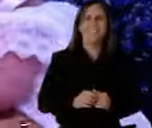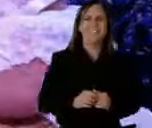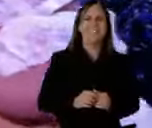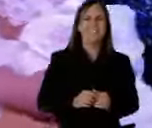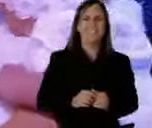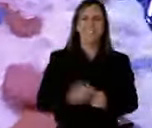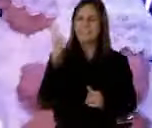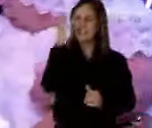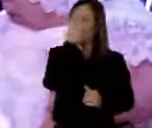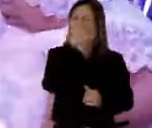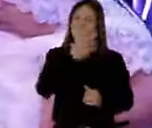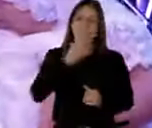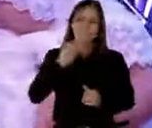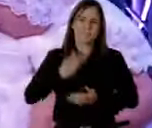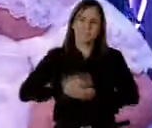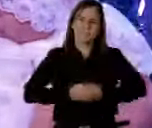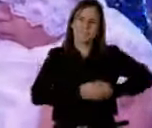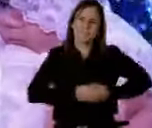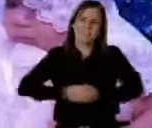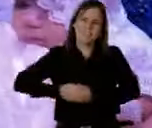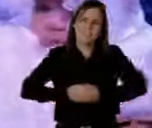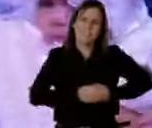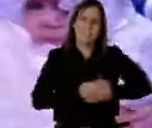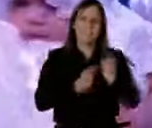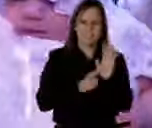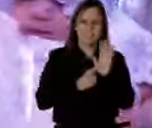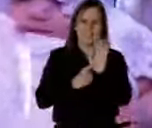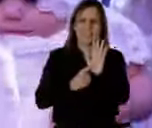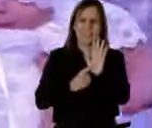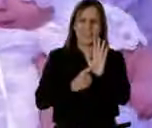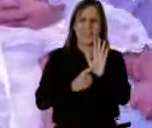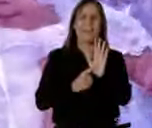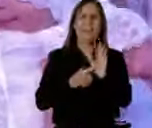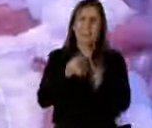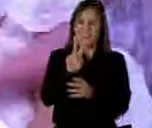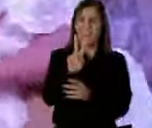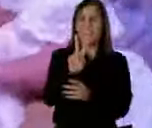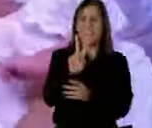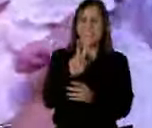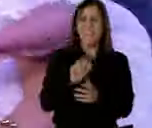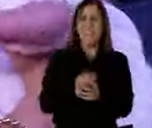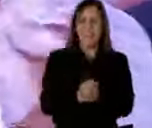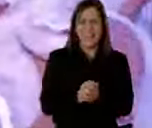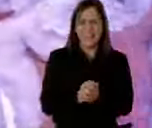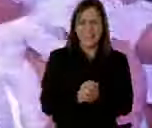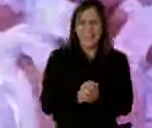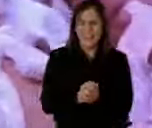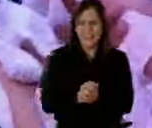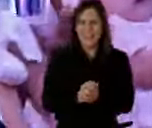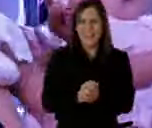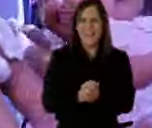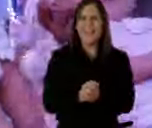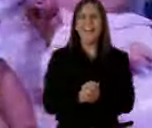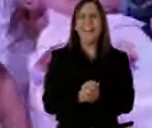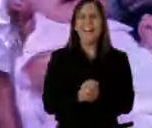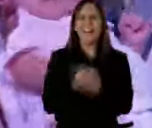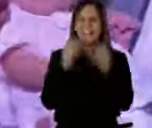la adoración que usted, bueno, le vamos a dejar con la boca abierta, como siempre. Miremos los cachetitos de la